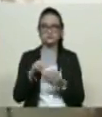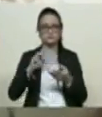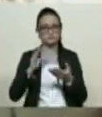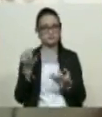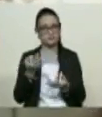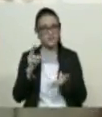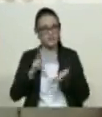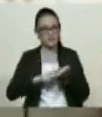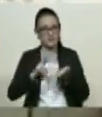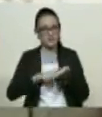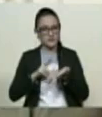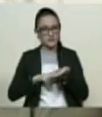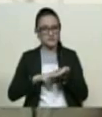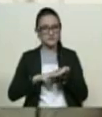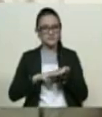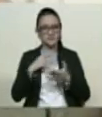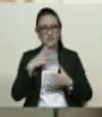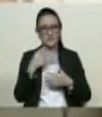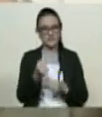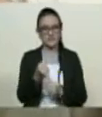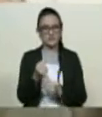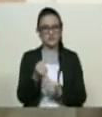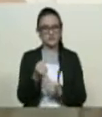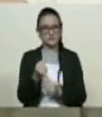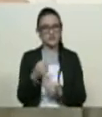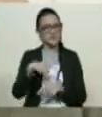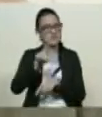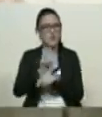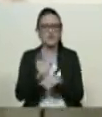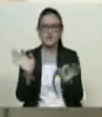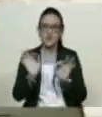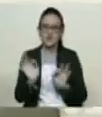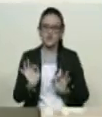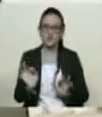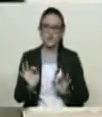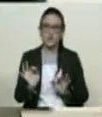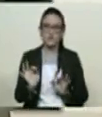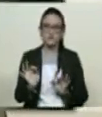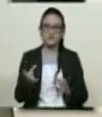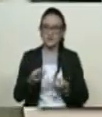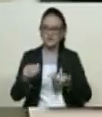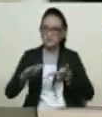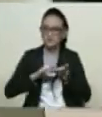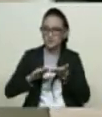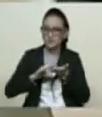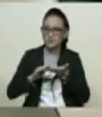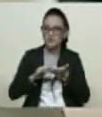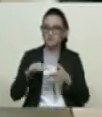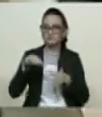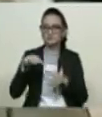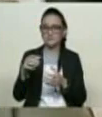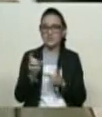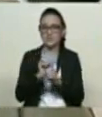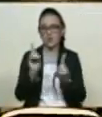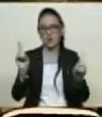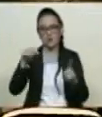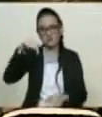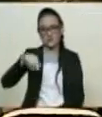transparente es la única vía para resolver las diferencias en una sociedad